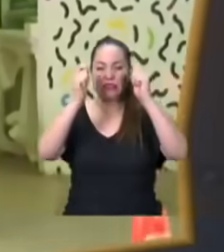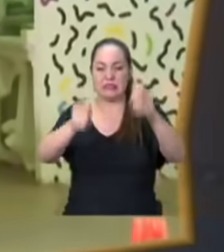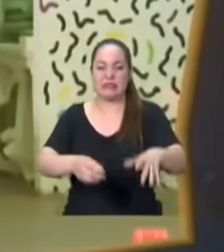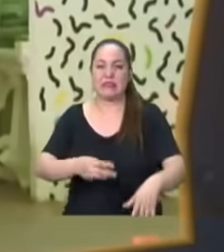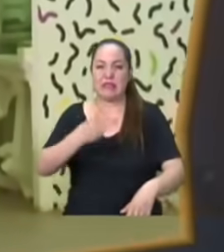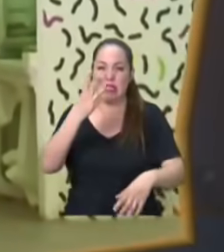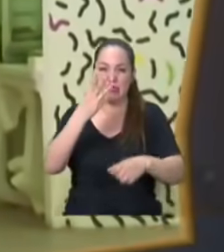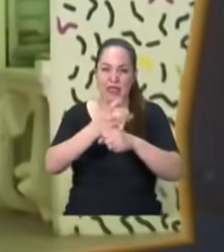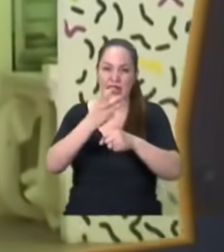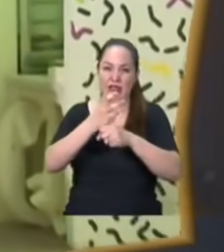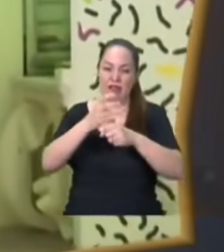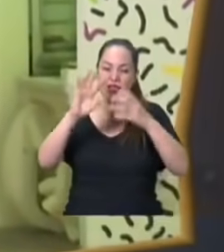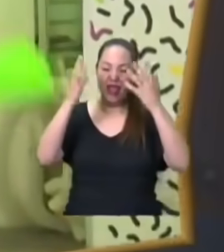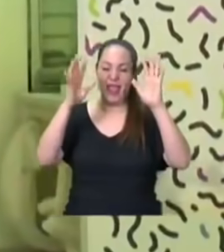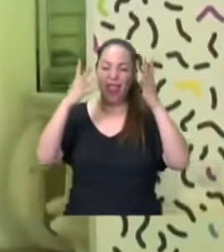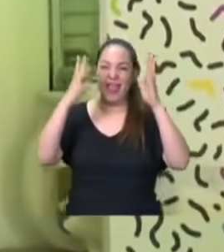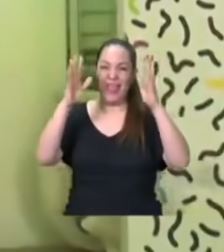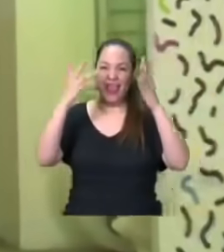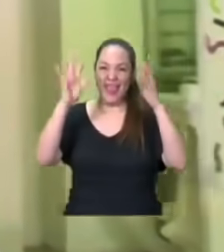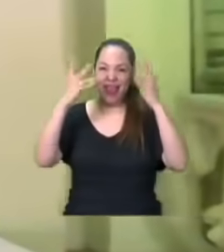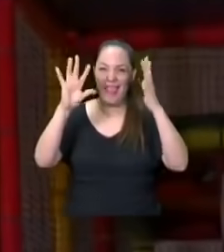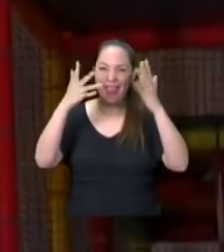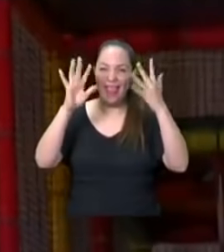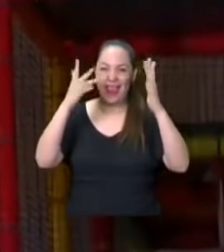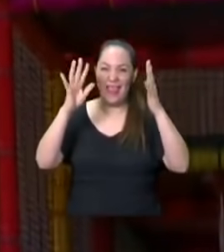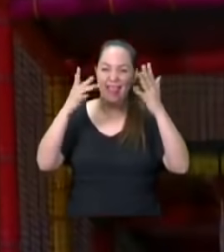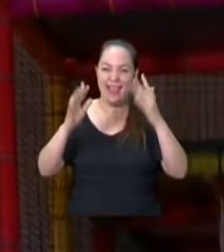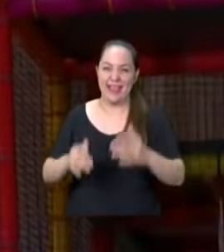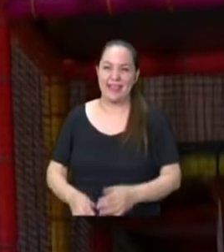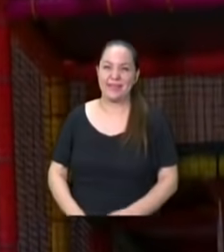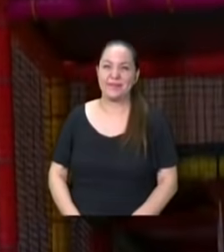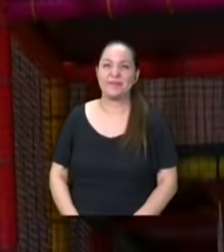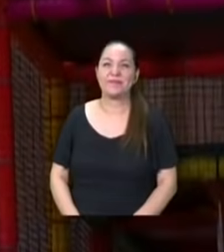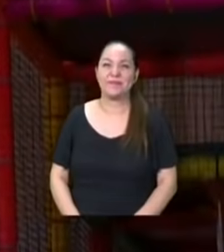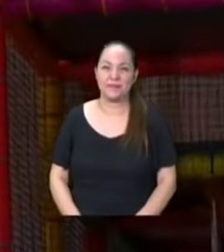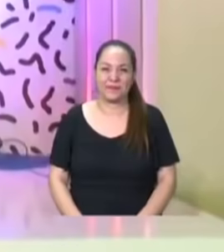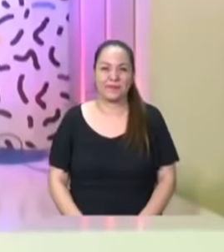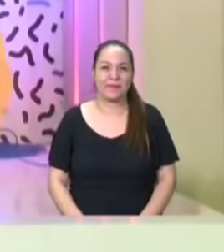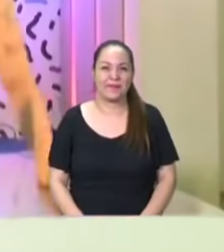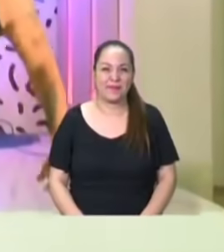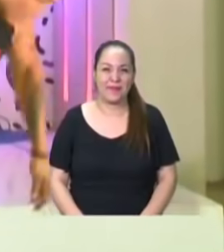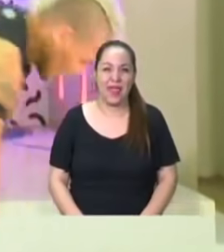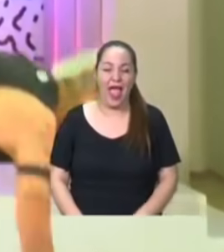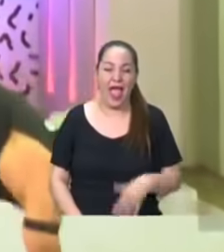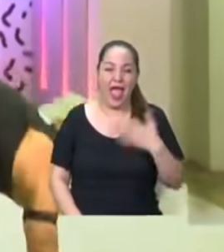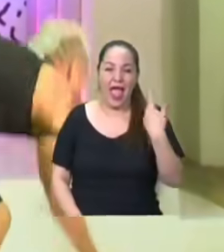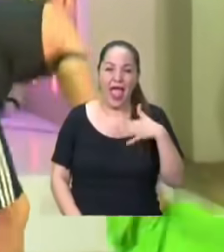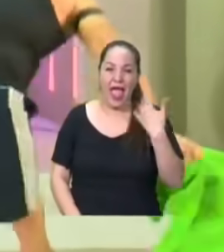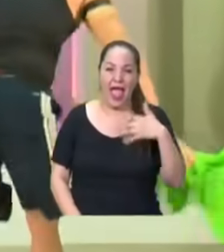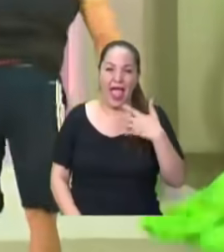¡Zumbido! ¡Qué baile le acaban de poner a Junior Peluche!